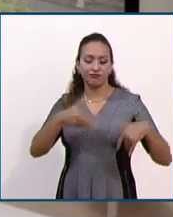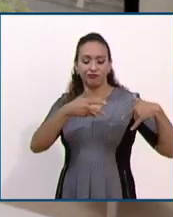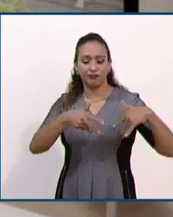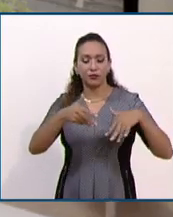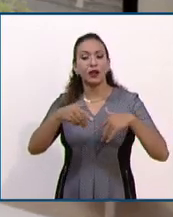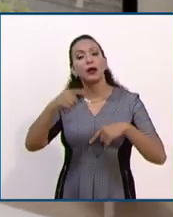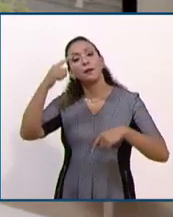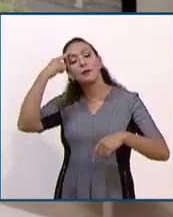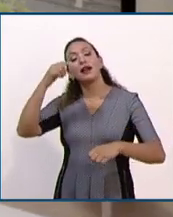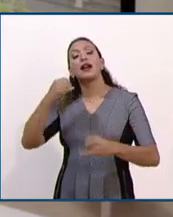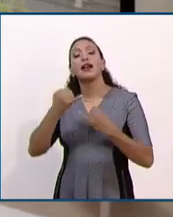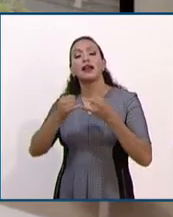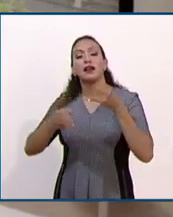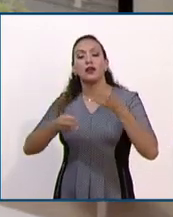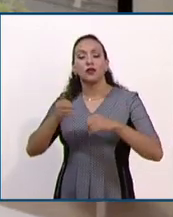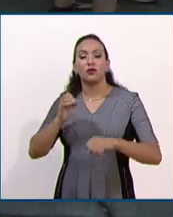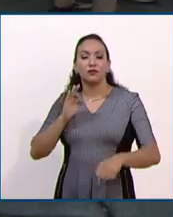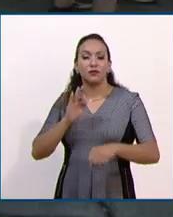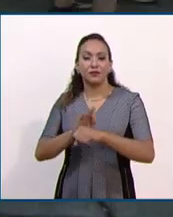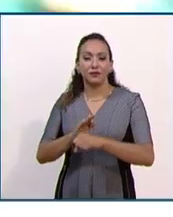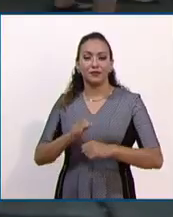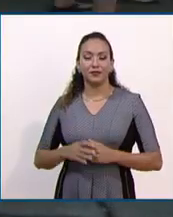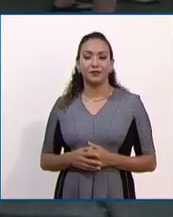de la independencia judicial.